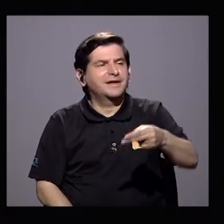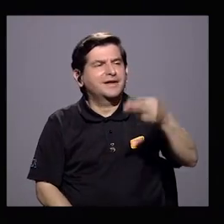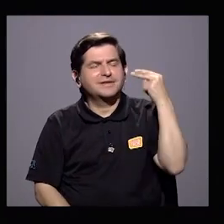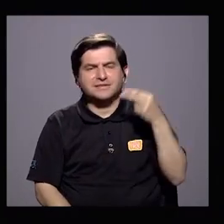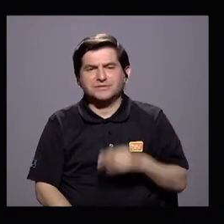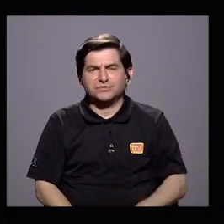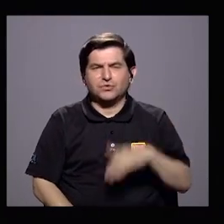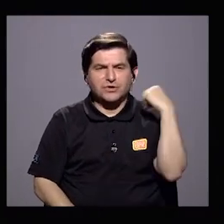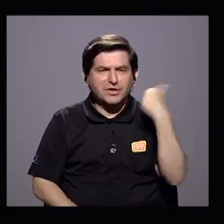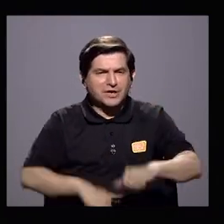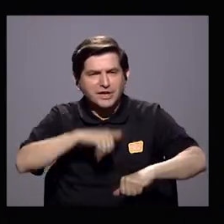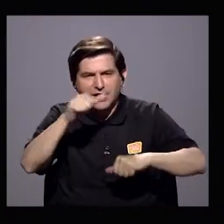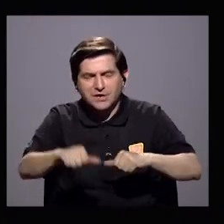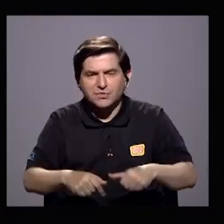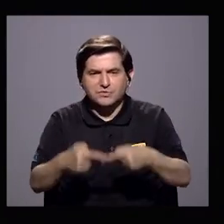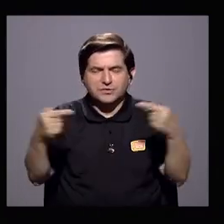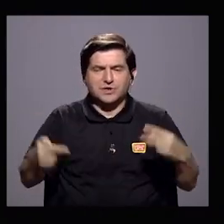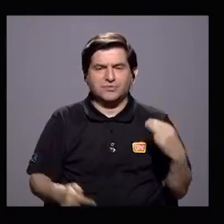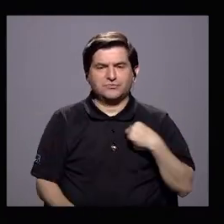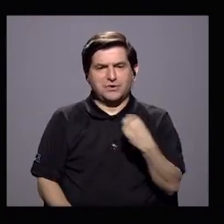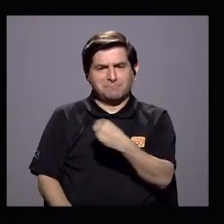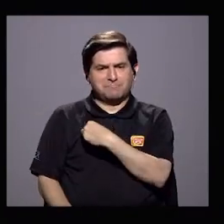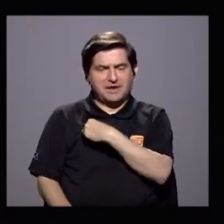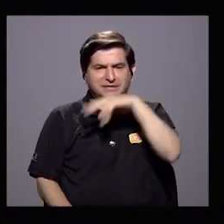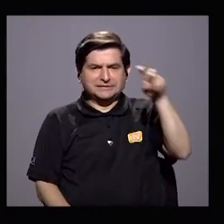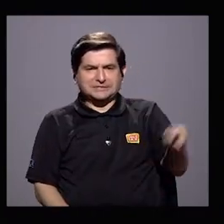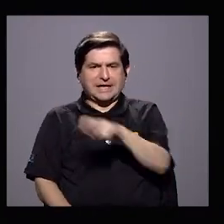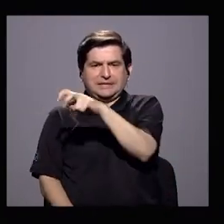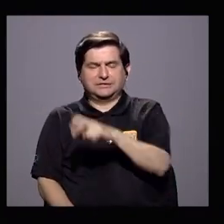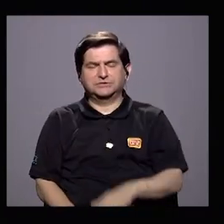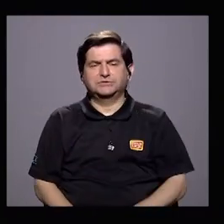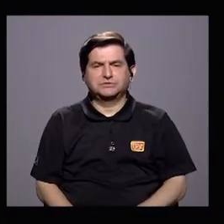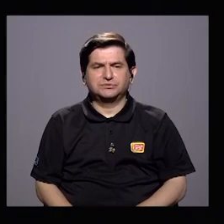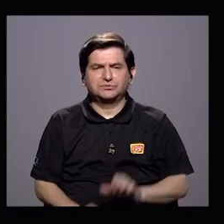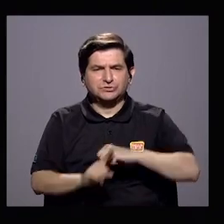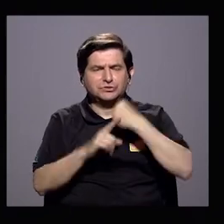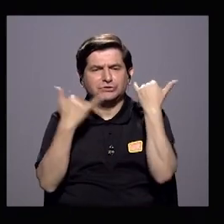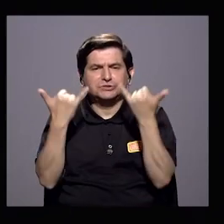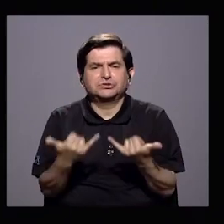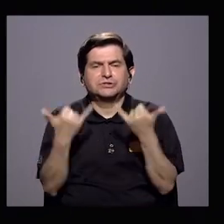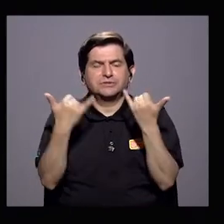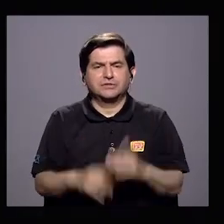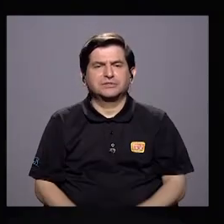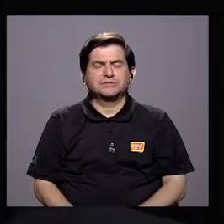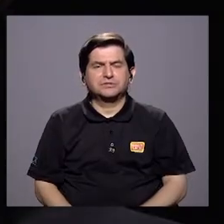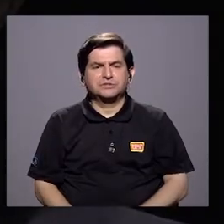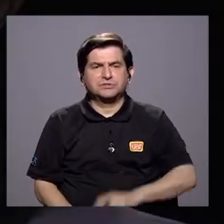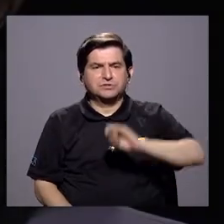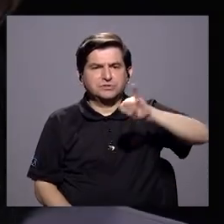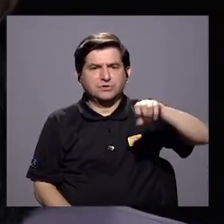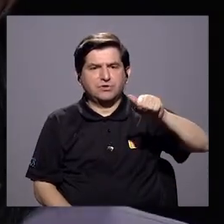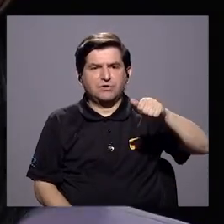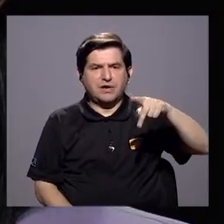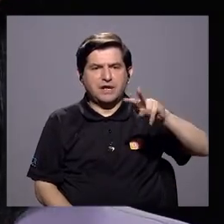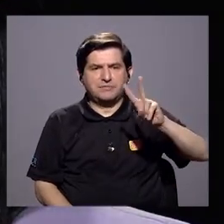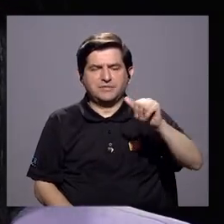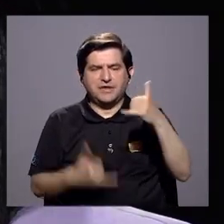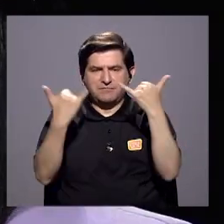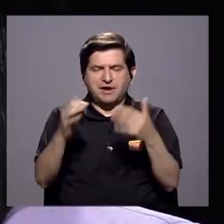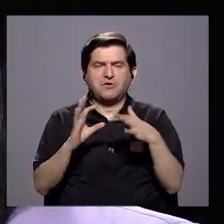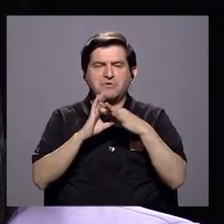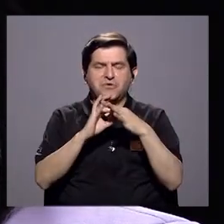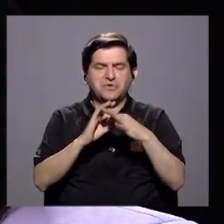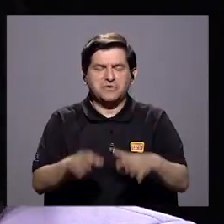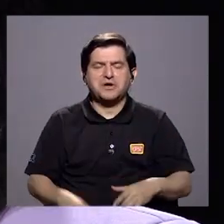Históricamente existió una pugna con el Ministerio de Obras Públicas y Transportes. ¿Cuál es el estado de la situación actual? Habdeba tiene relaciones en este